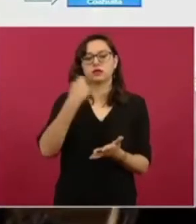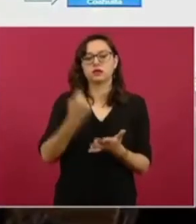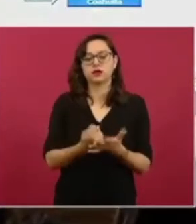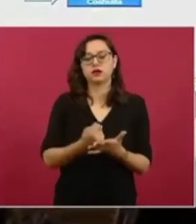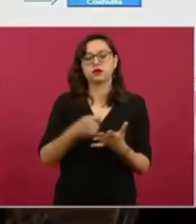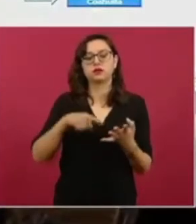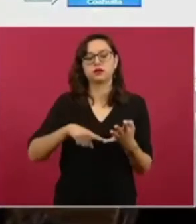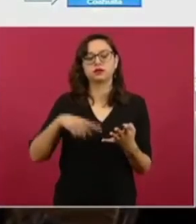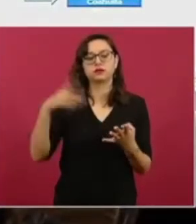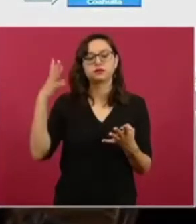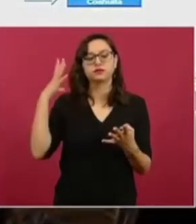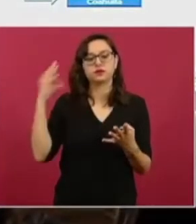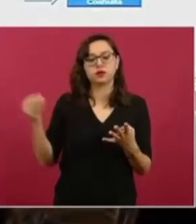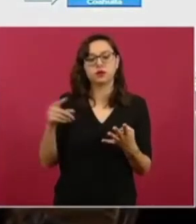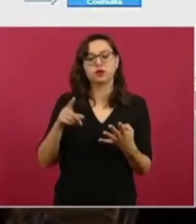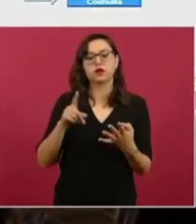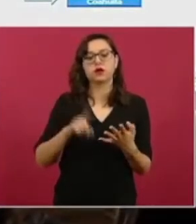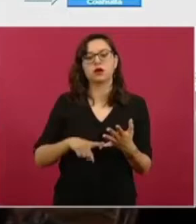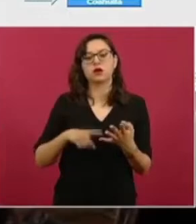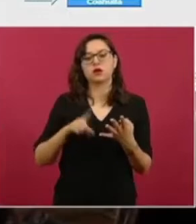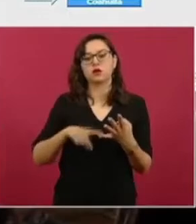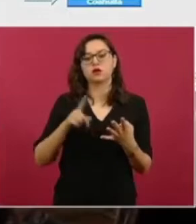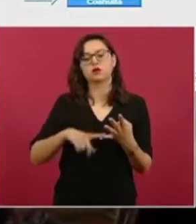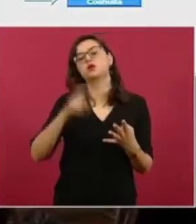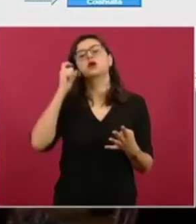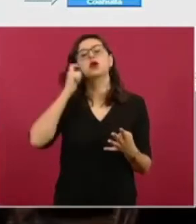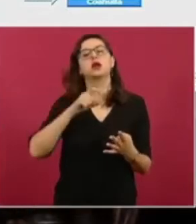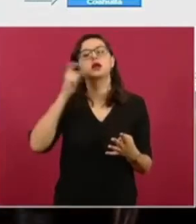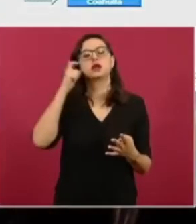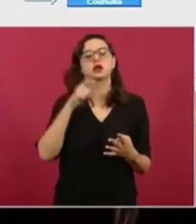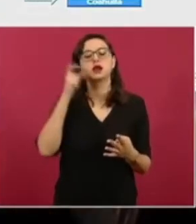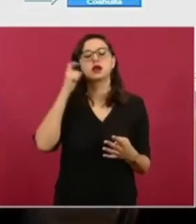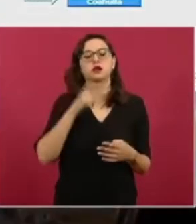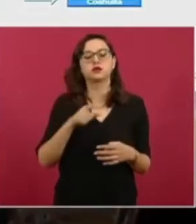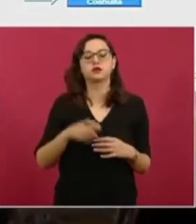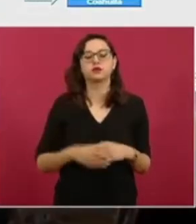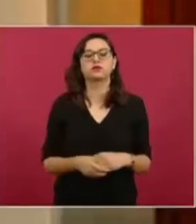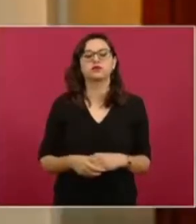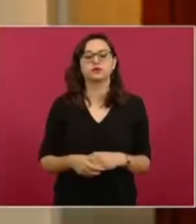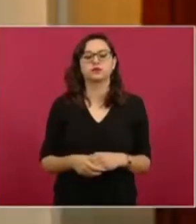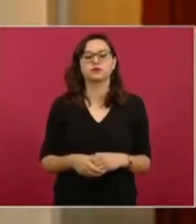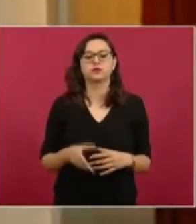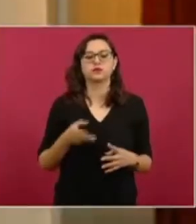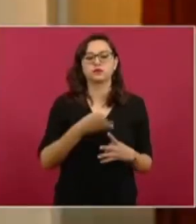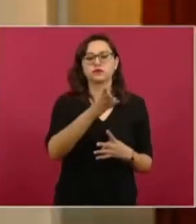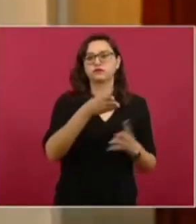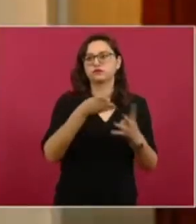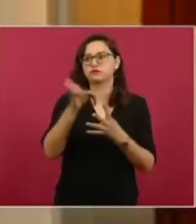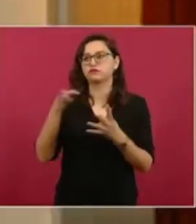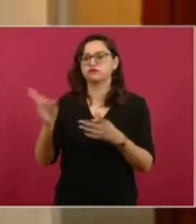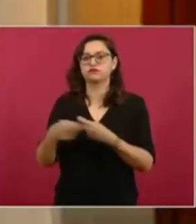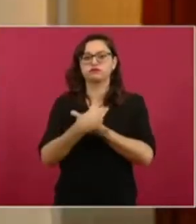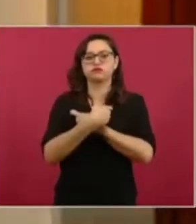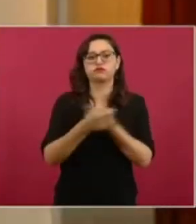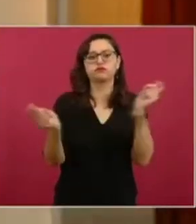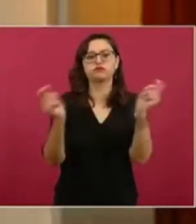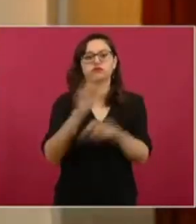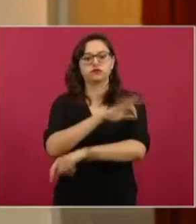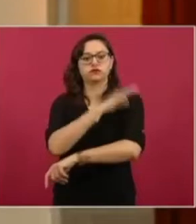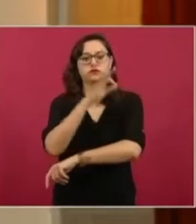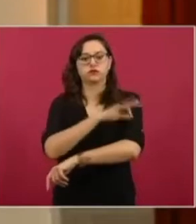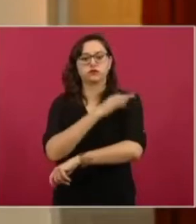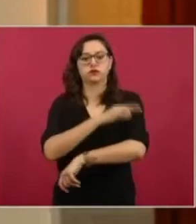Coahuila. Y la 4, Guerrero. Como se ha venido haciendo, toda esta distribución